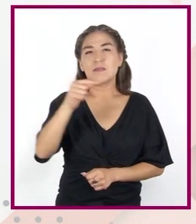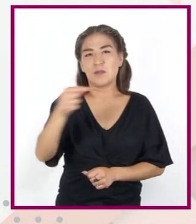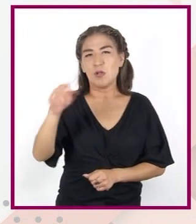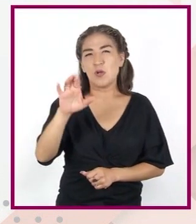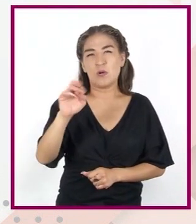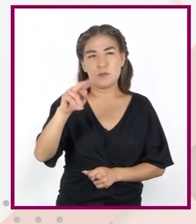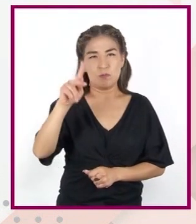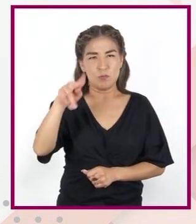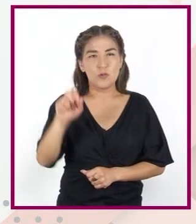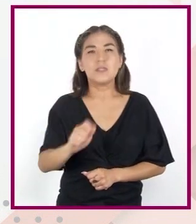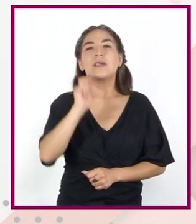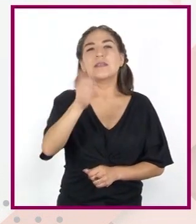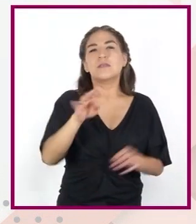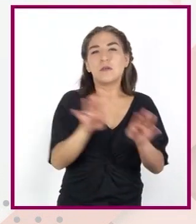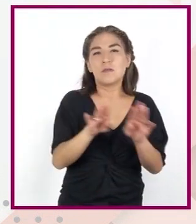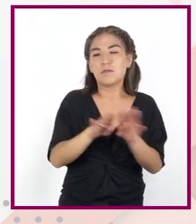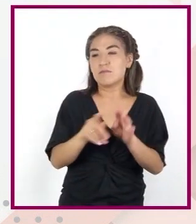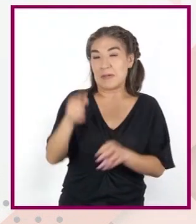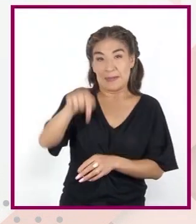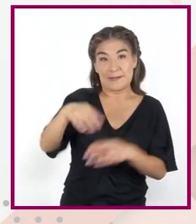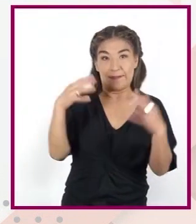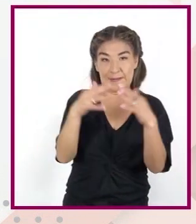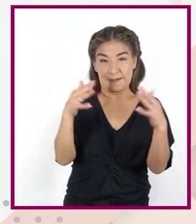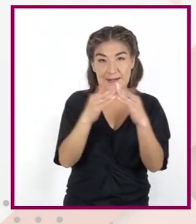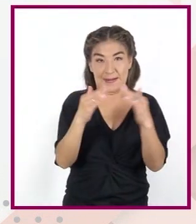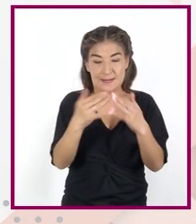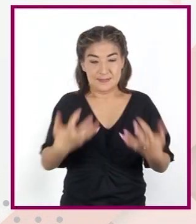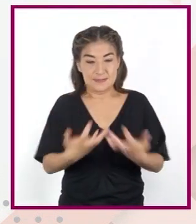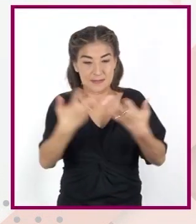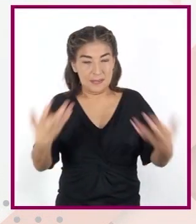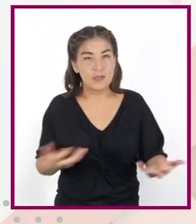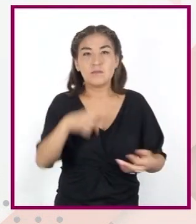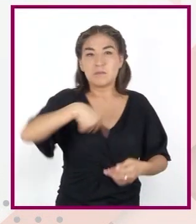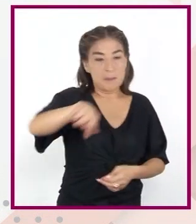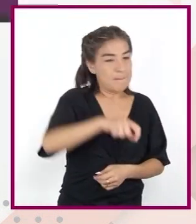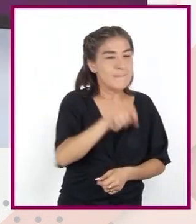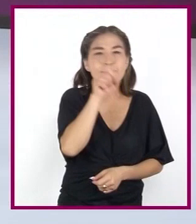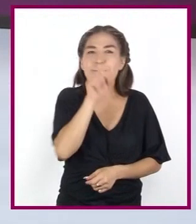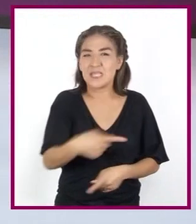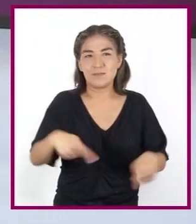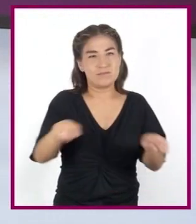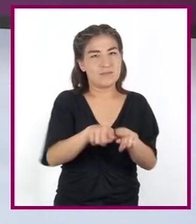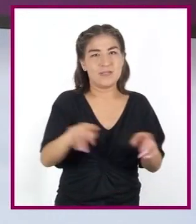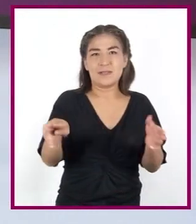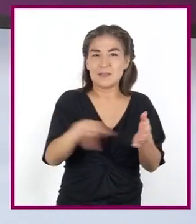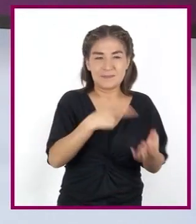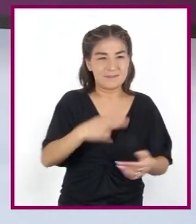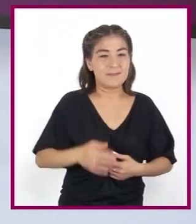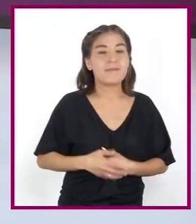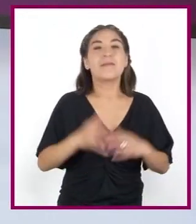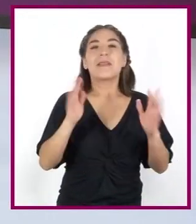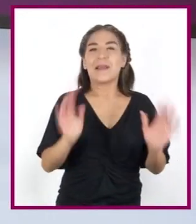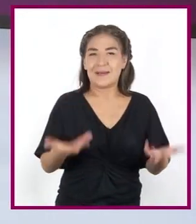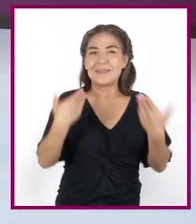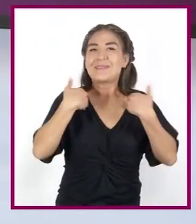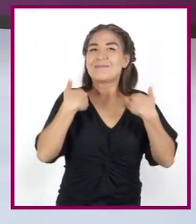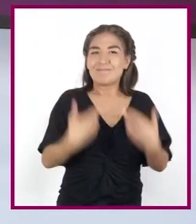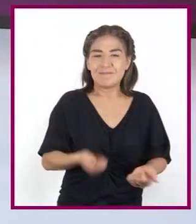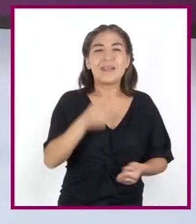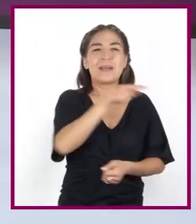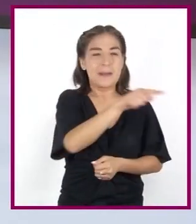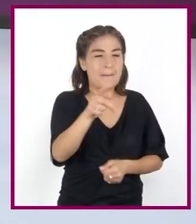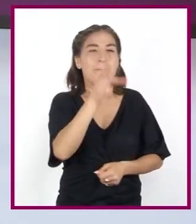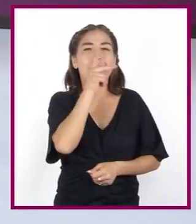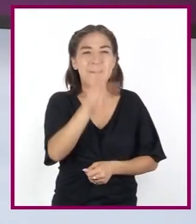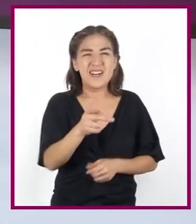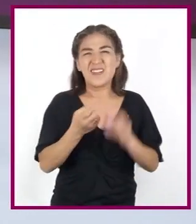las condiciones del inmueble, es decir, que se comprará tal y como está. ¡Oh, muy bien! Ya empiezan a sonarme